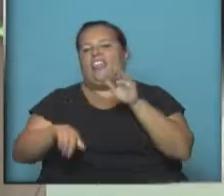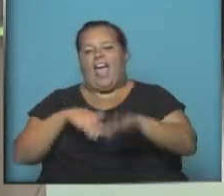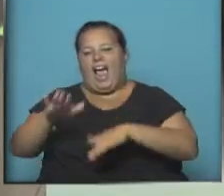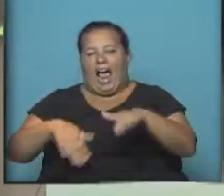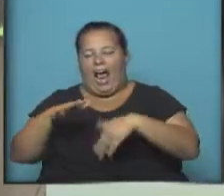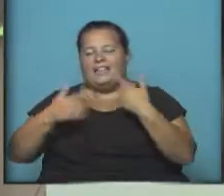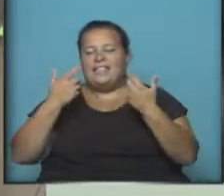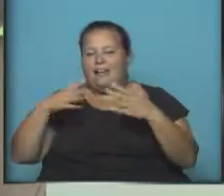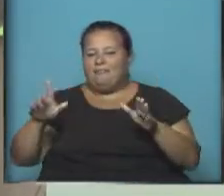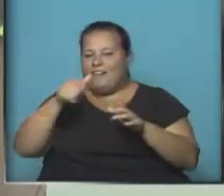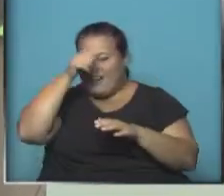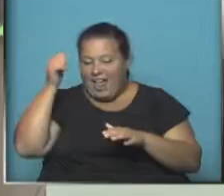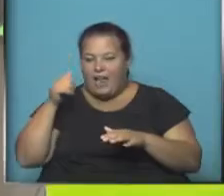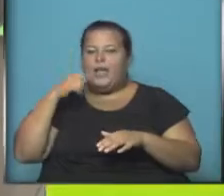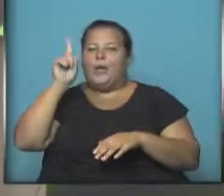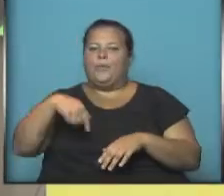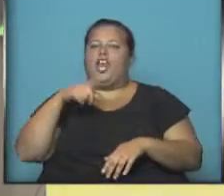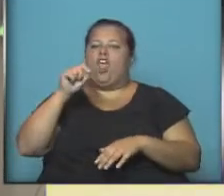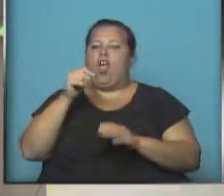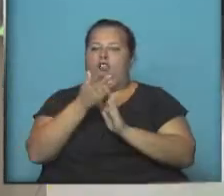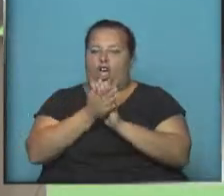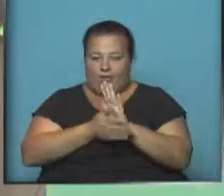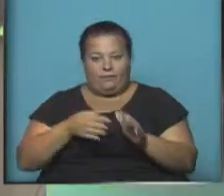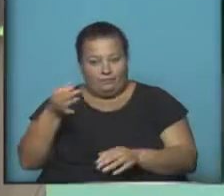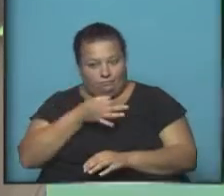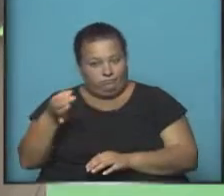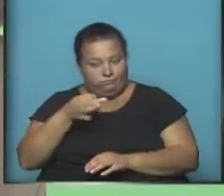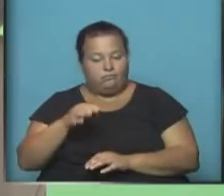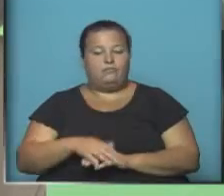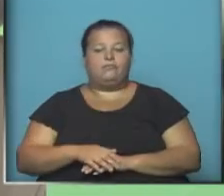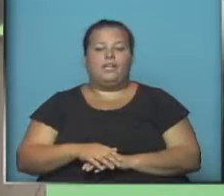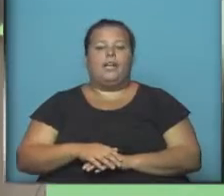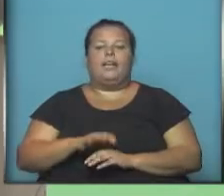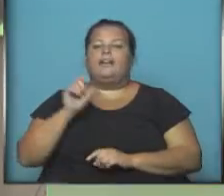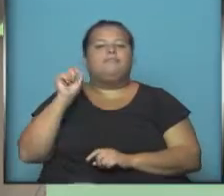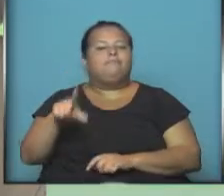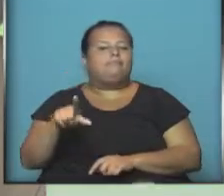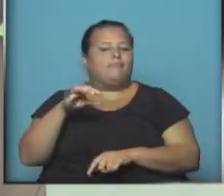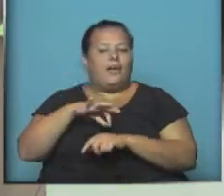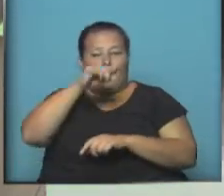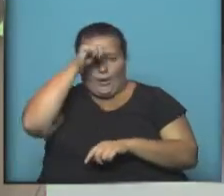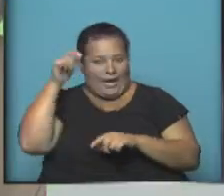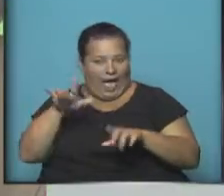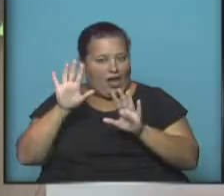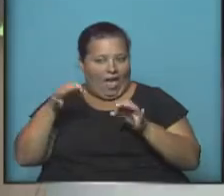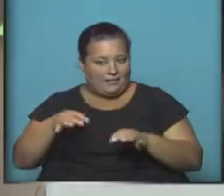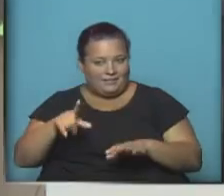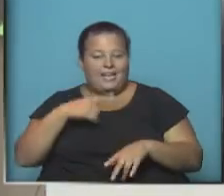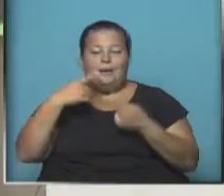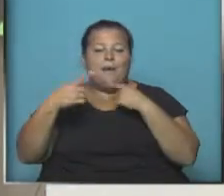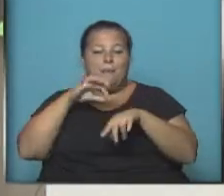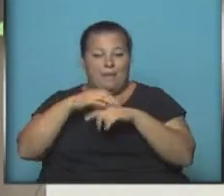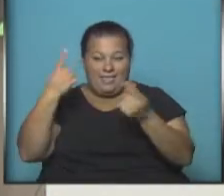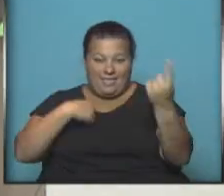más tiempo y te empieza a doler la planta del pie. Totalmente, o sea, es la patología del verano. En consultorio